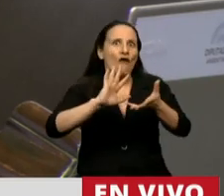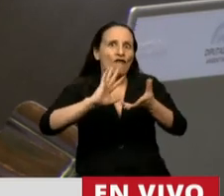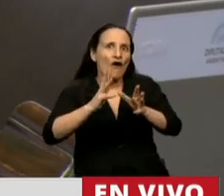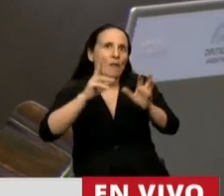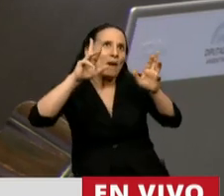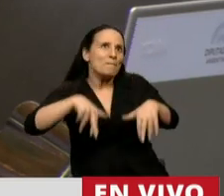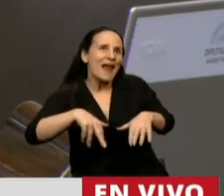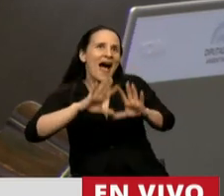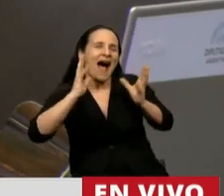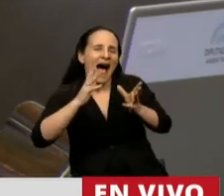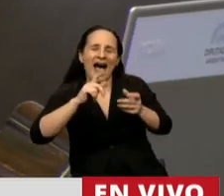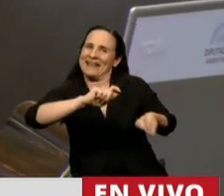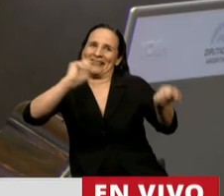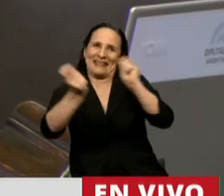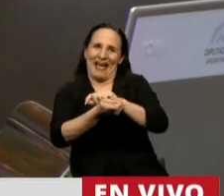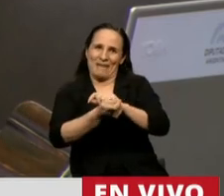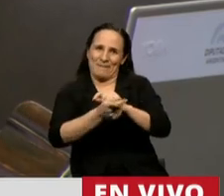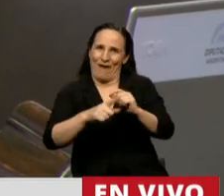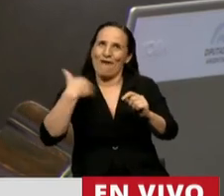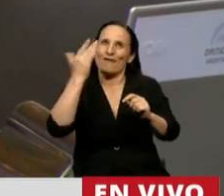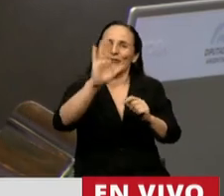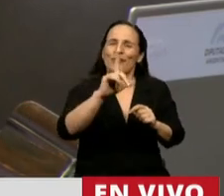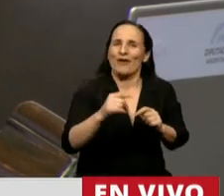hacia dónde pretendemos ir. Así que, señor presidente,